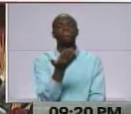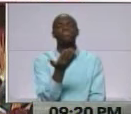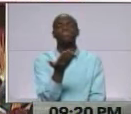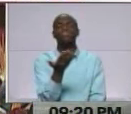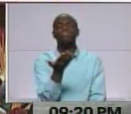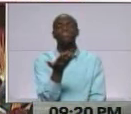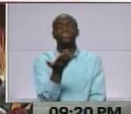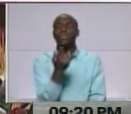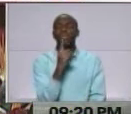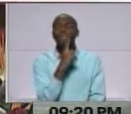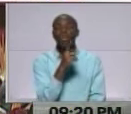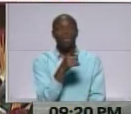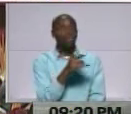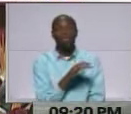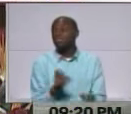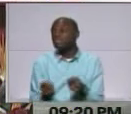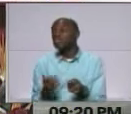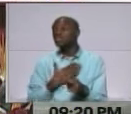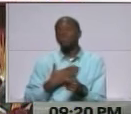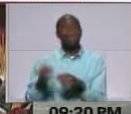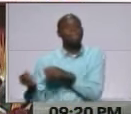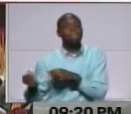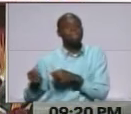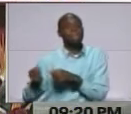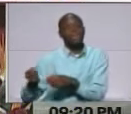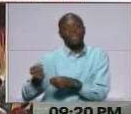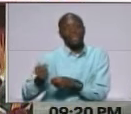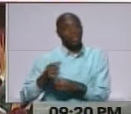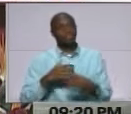Era una cosa que no le dejaba para más nadie, pues.